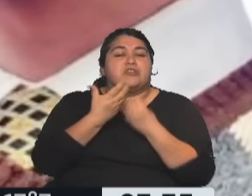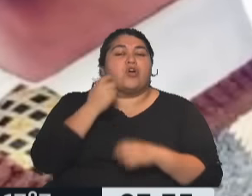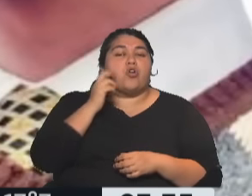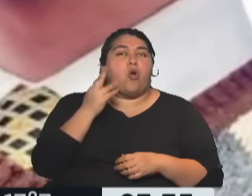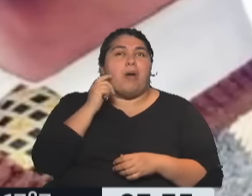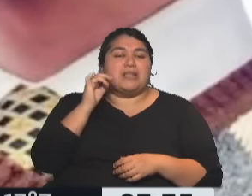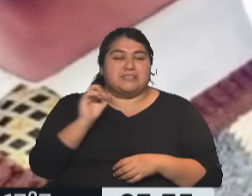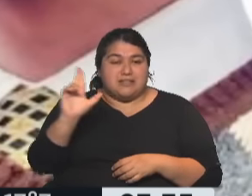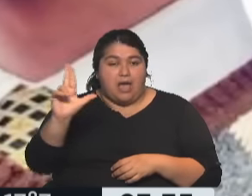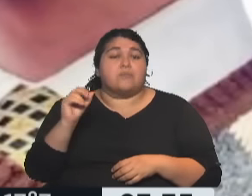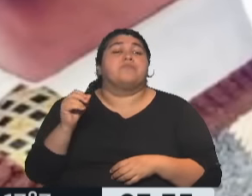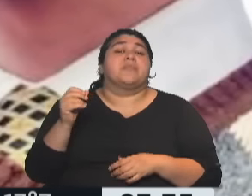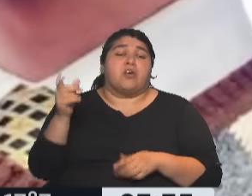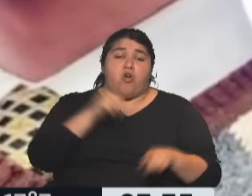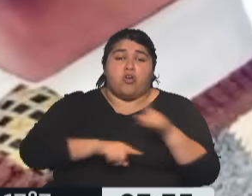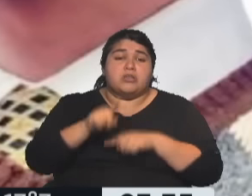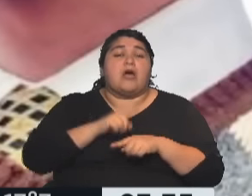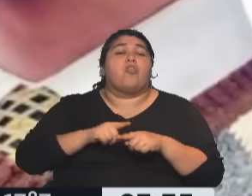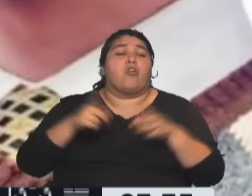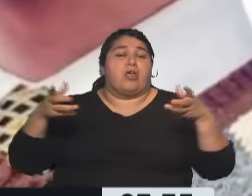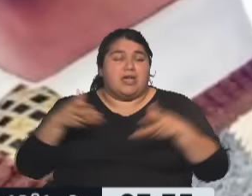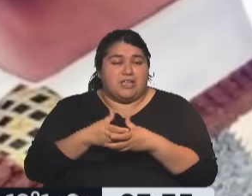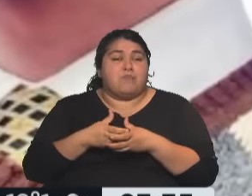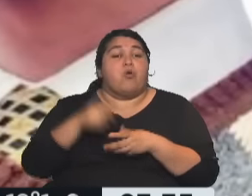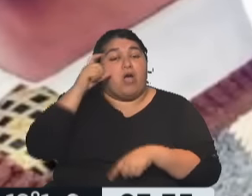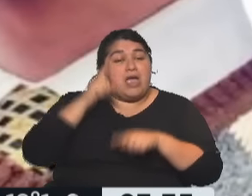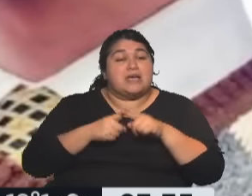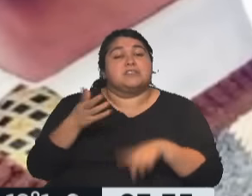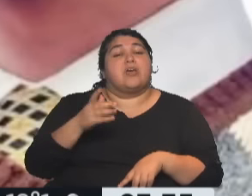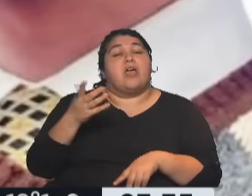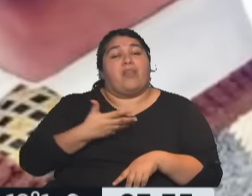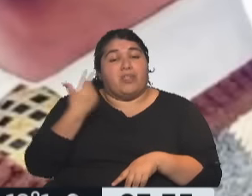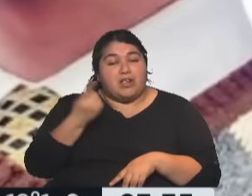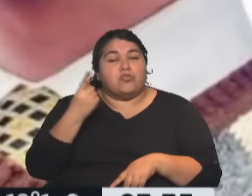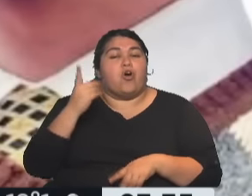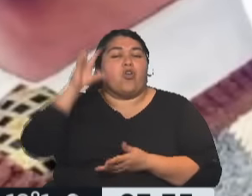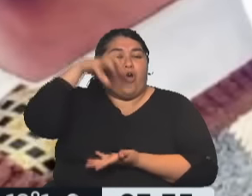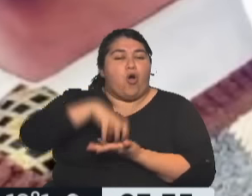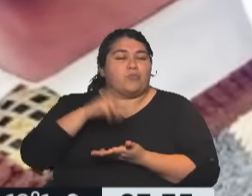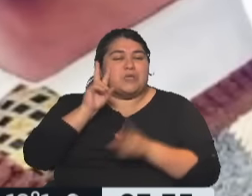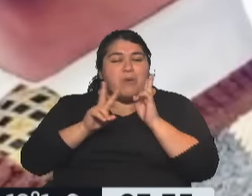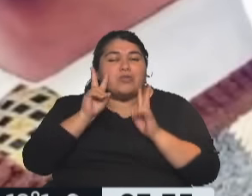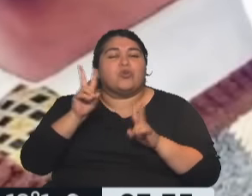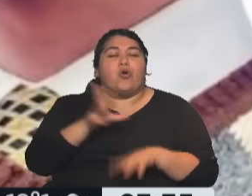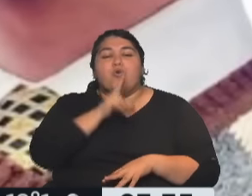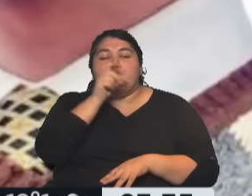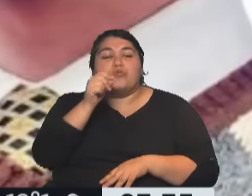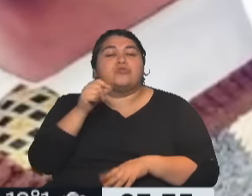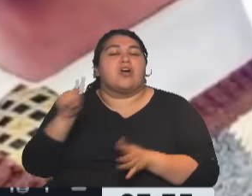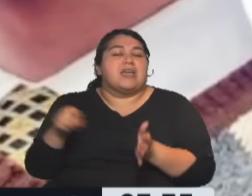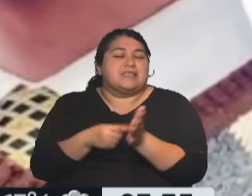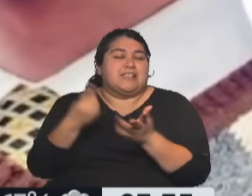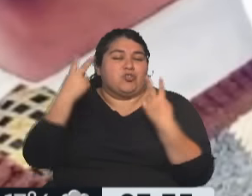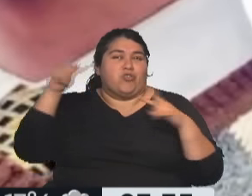Global, ex codirector del Observatorio Ruso de Política Exterior, Federatsia, y ex miembro del Observatorio de Rusia del Centro Argentino de